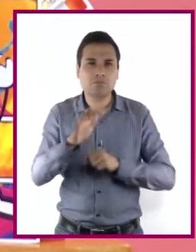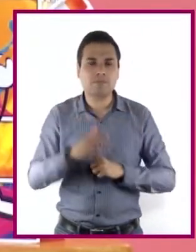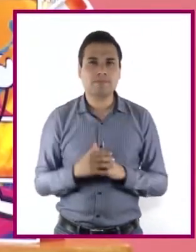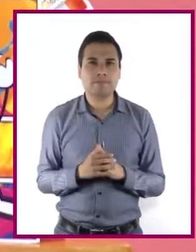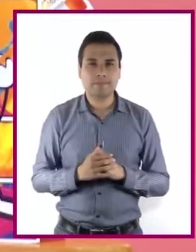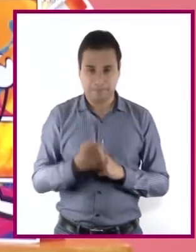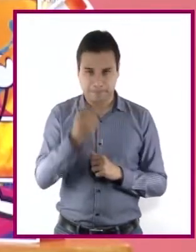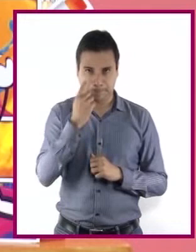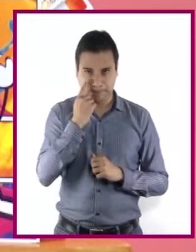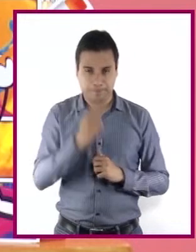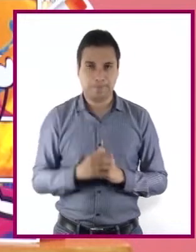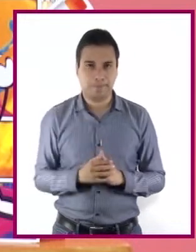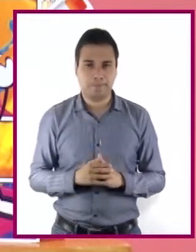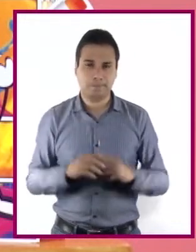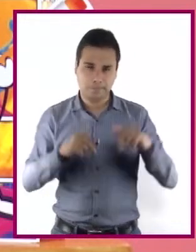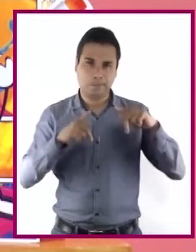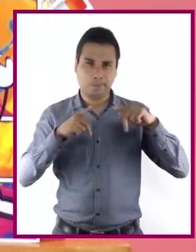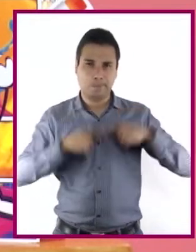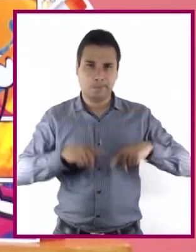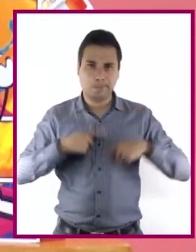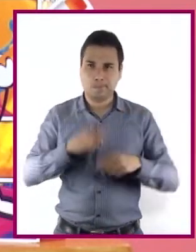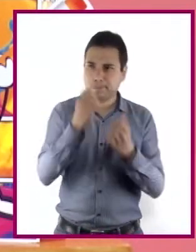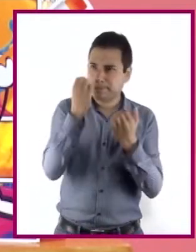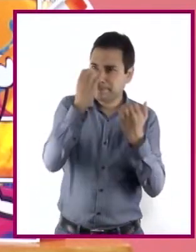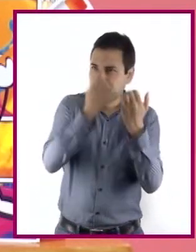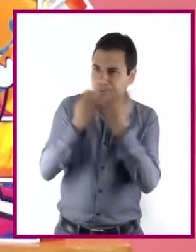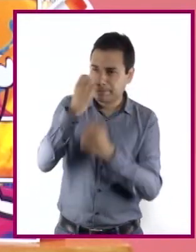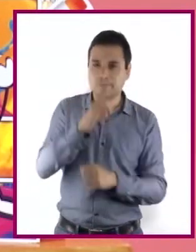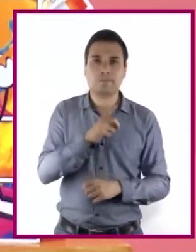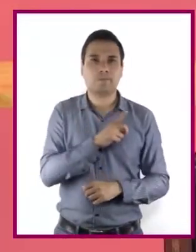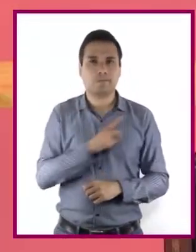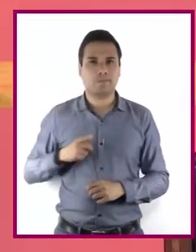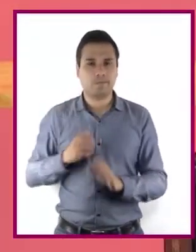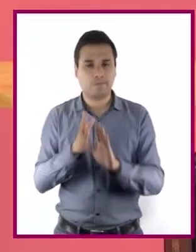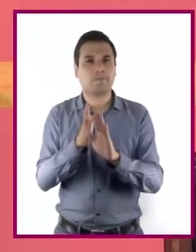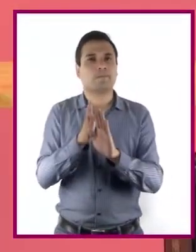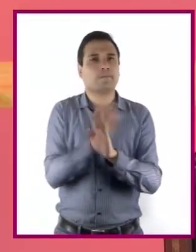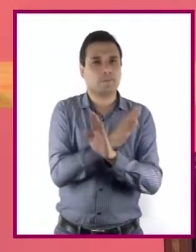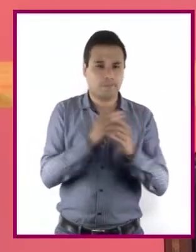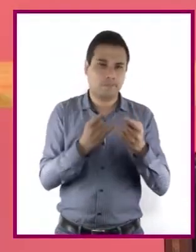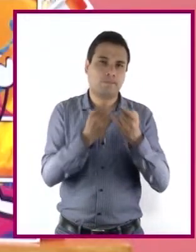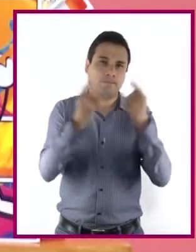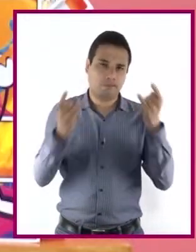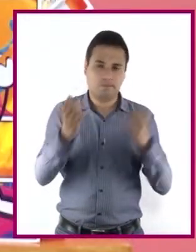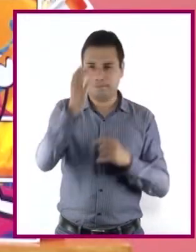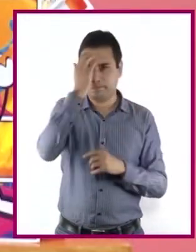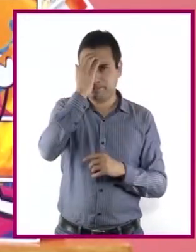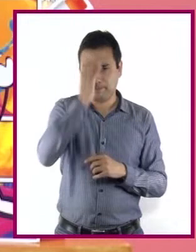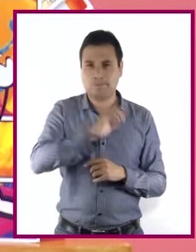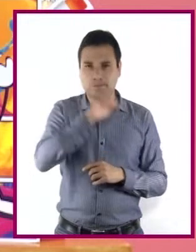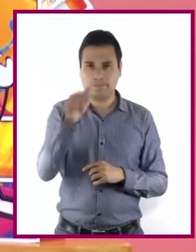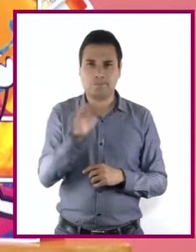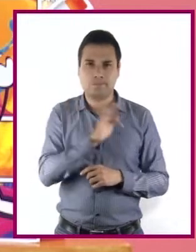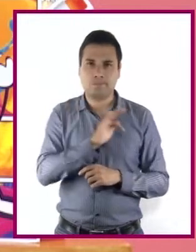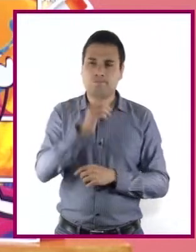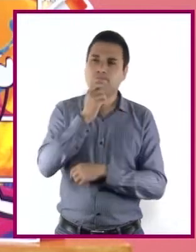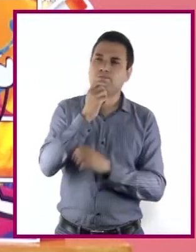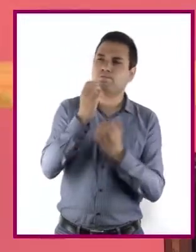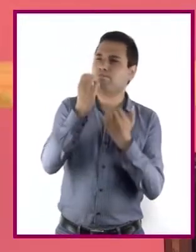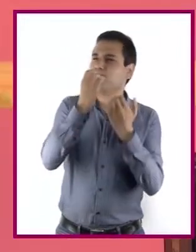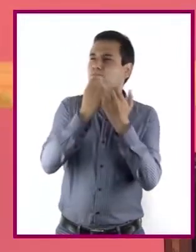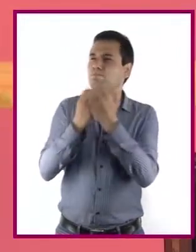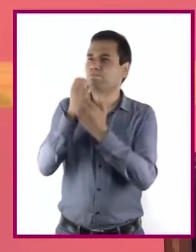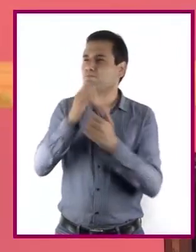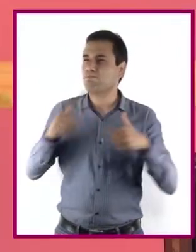que una de las responsabilidades del crítico es conocer previamente la obra que se adaptó para poder valorar con mayor sustento su versión